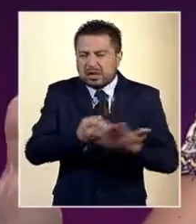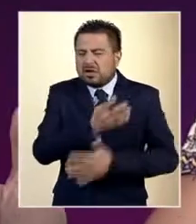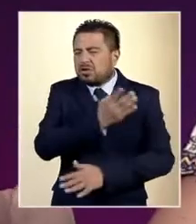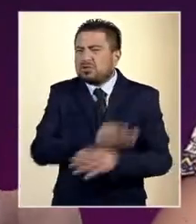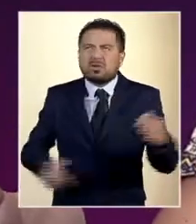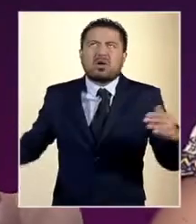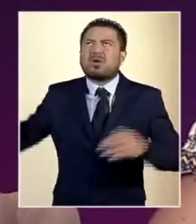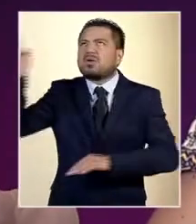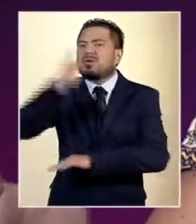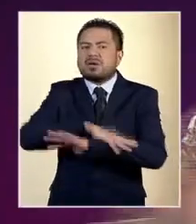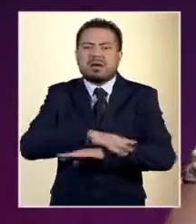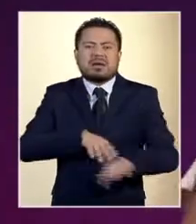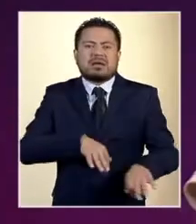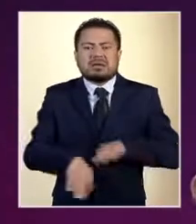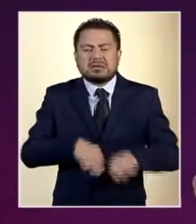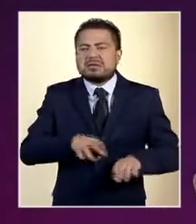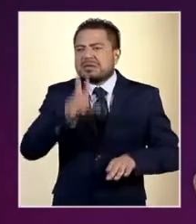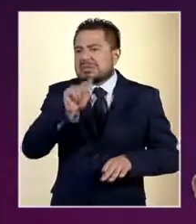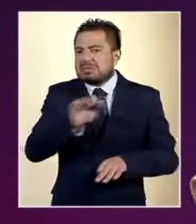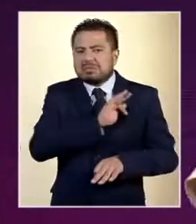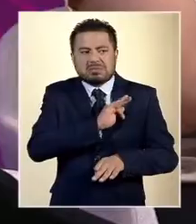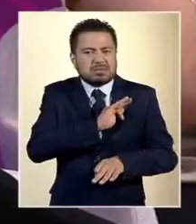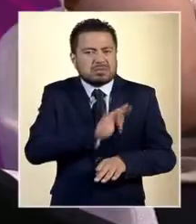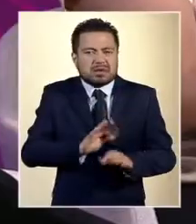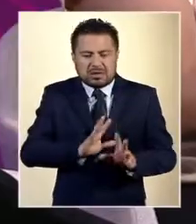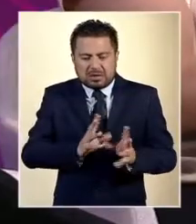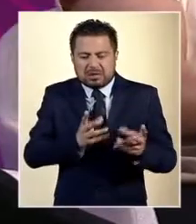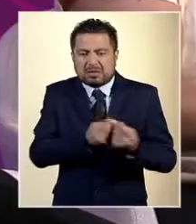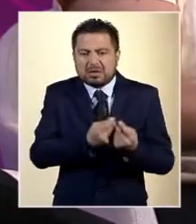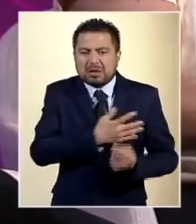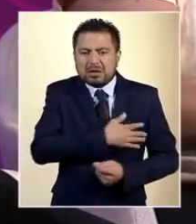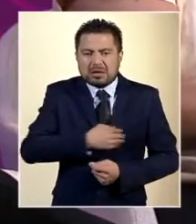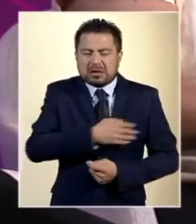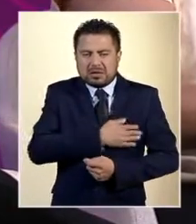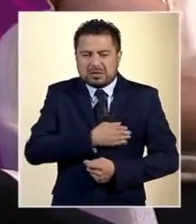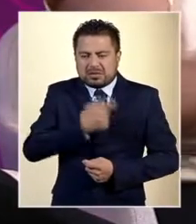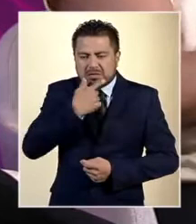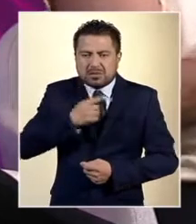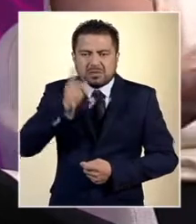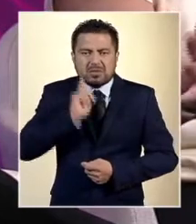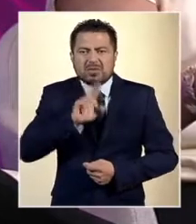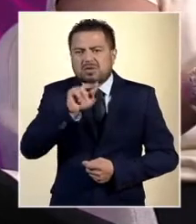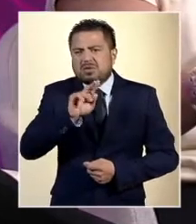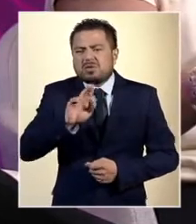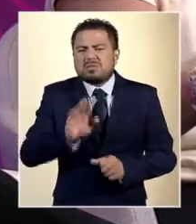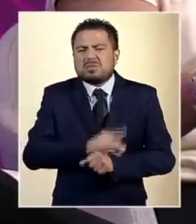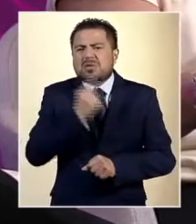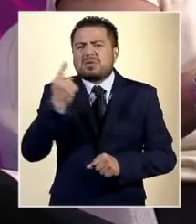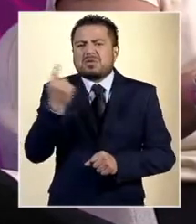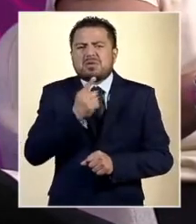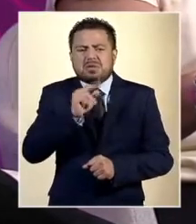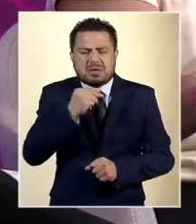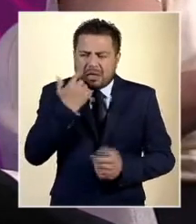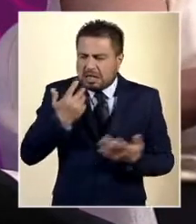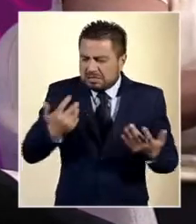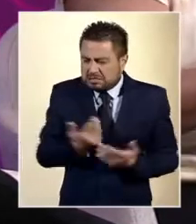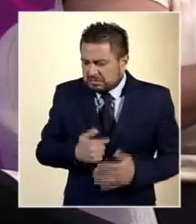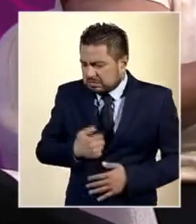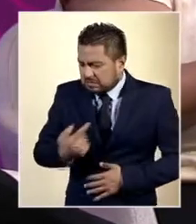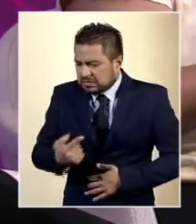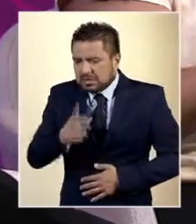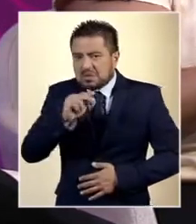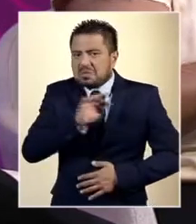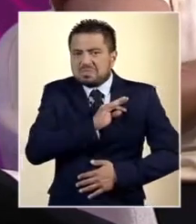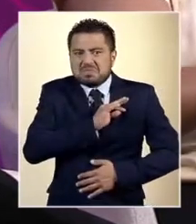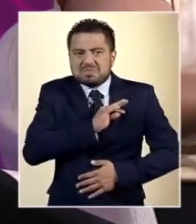día a trabajar y no poder estar con sus hijos, con sus hijas, y no porque no lo quiera hacer, es porque no